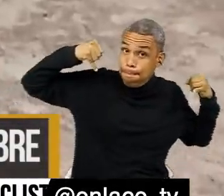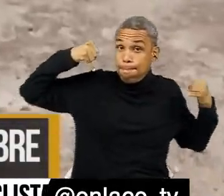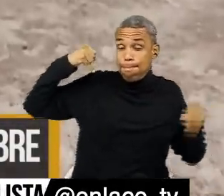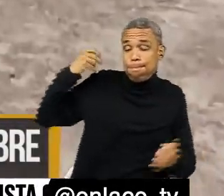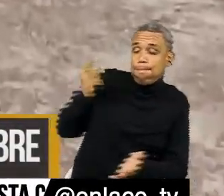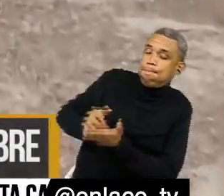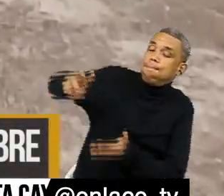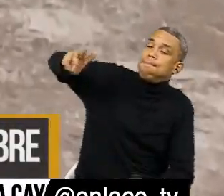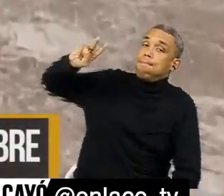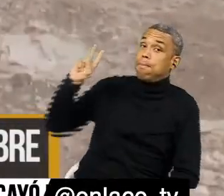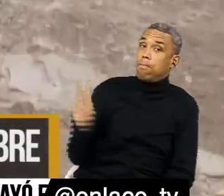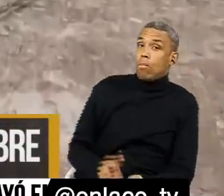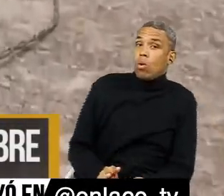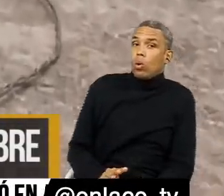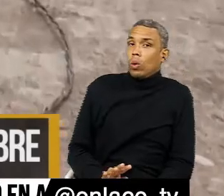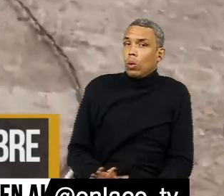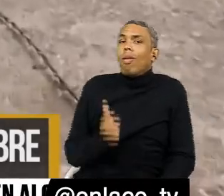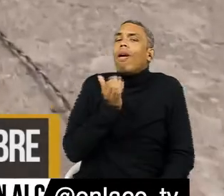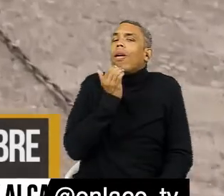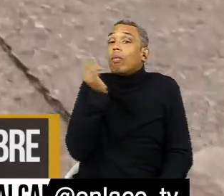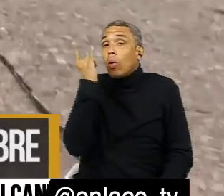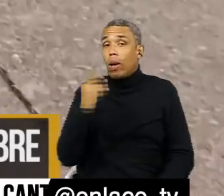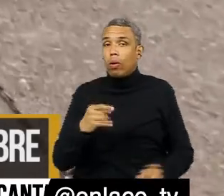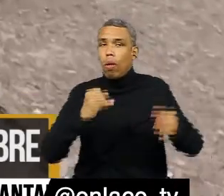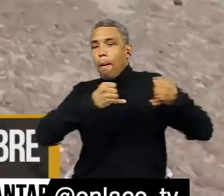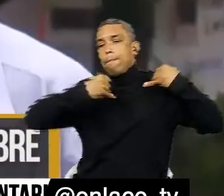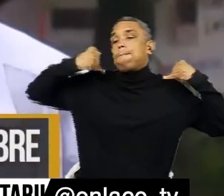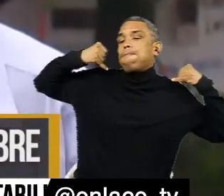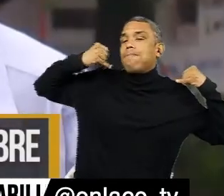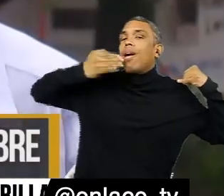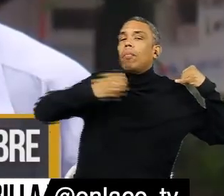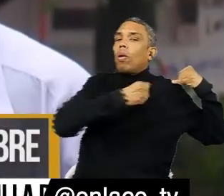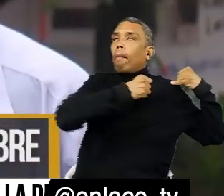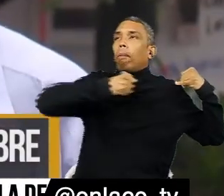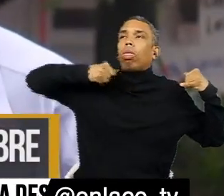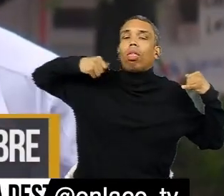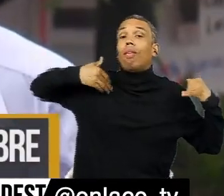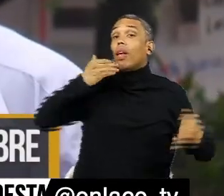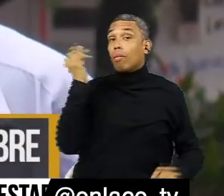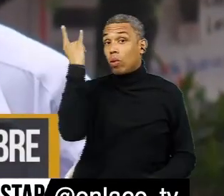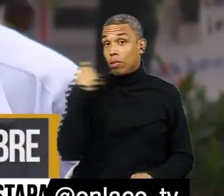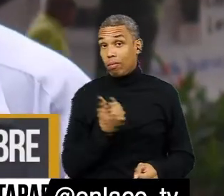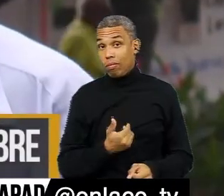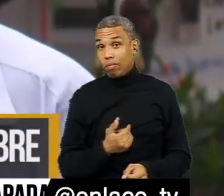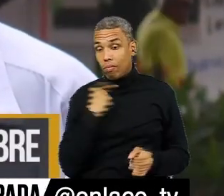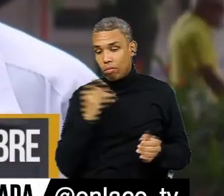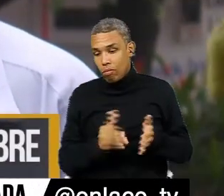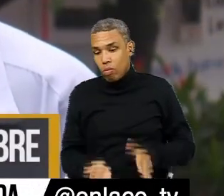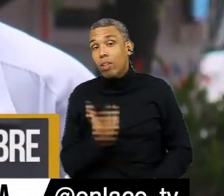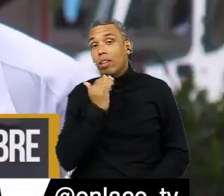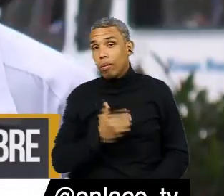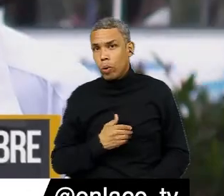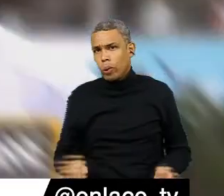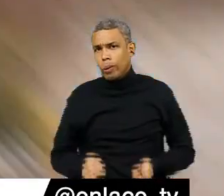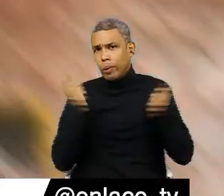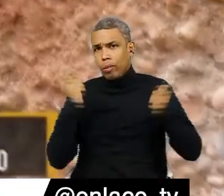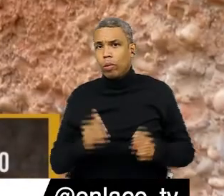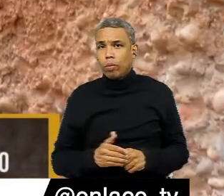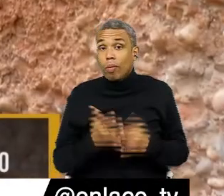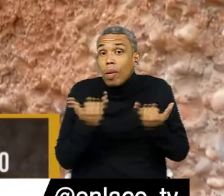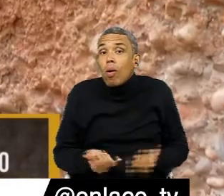cable me templó hacia atrás. Porque es que inclusive estoy que no puedo pasar nada, no puedo, la saliva, yo, al pasar la saliva me está